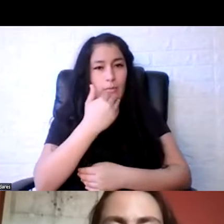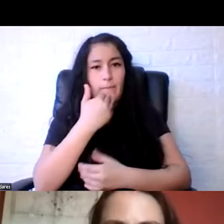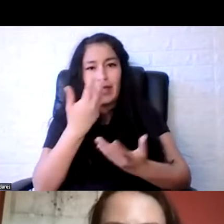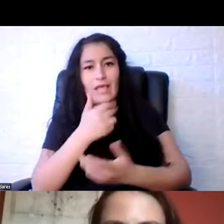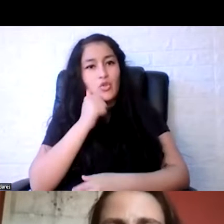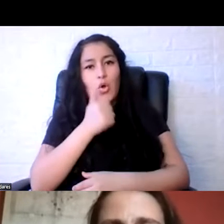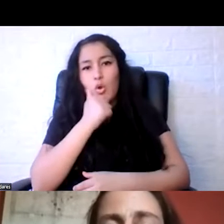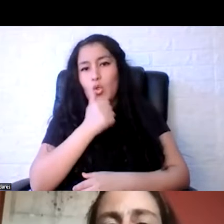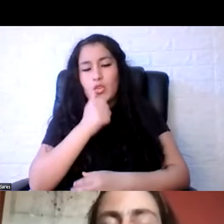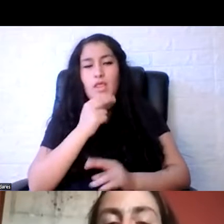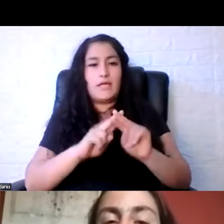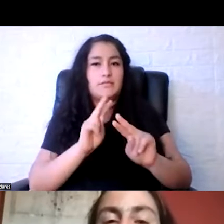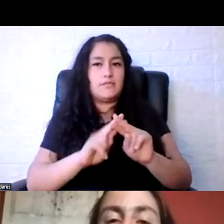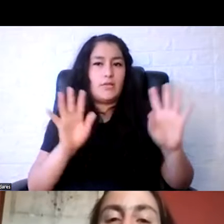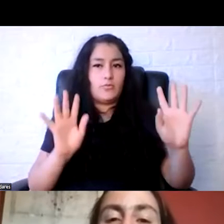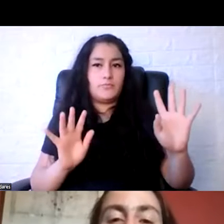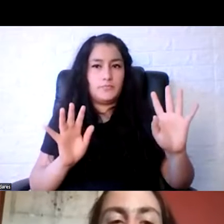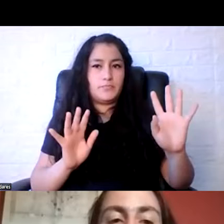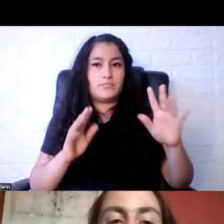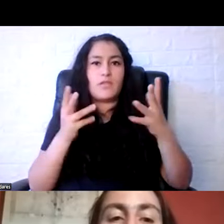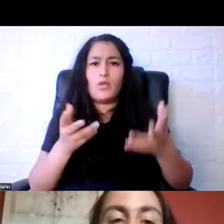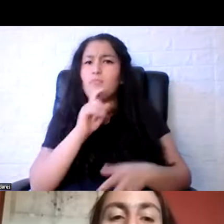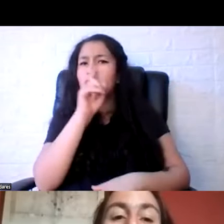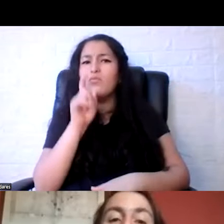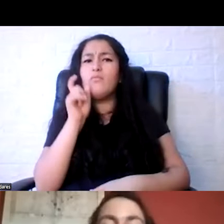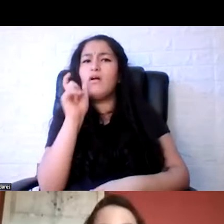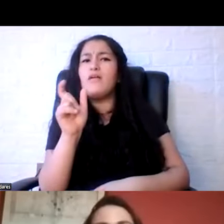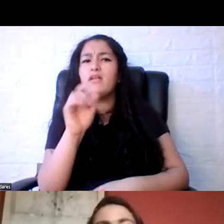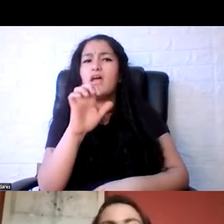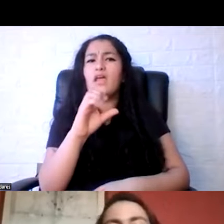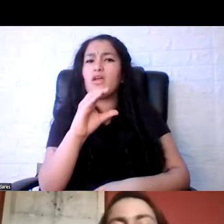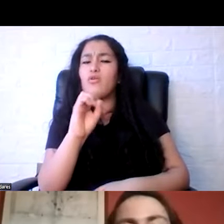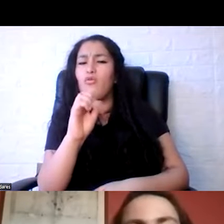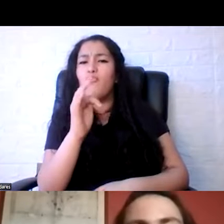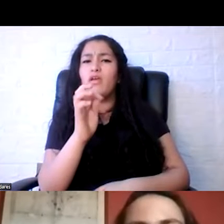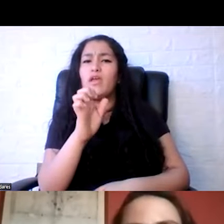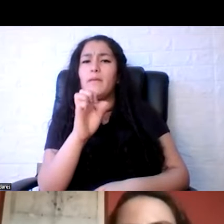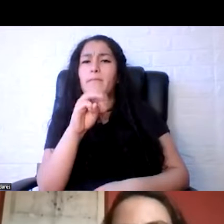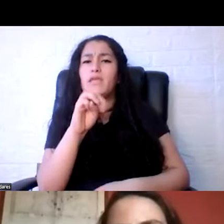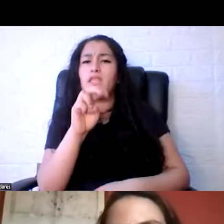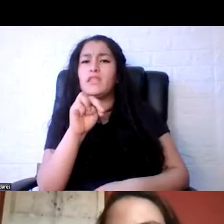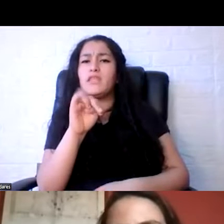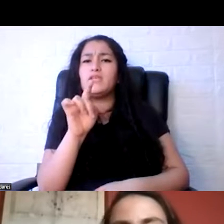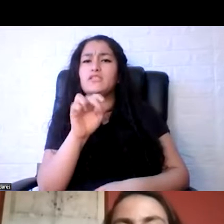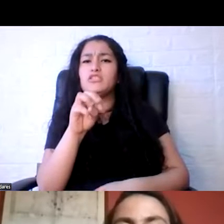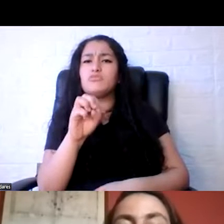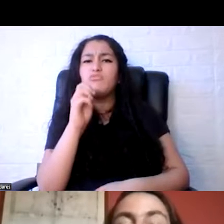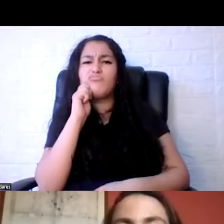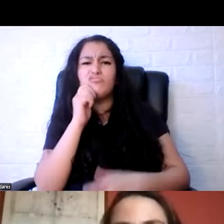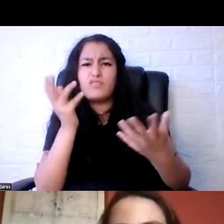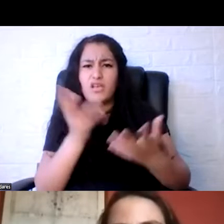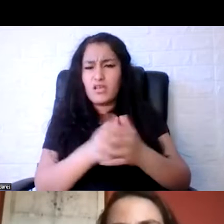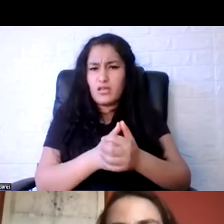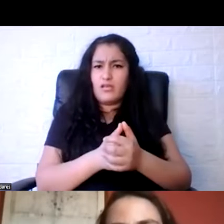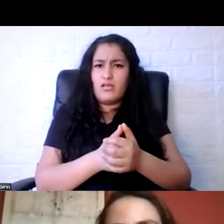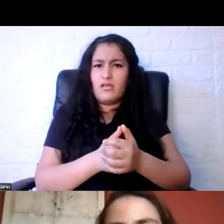día. Entonces nuestra pregunta es, ¿qué es el ecofeminismo y en particular qué significa el ecofeminismo para las activistas climáticas? ¿Qué significa